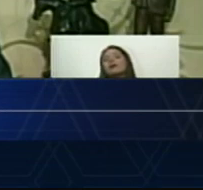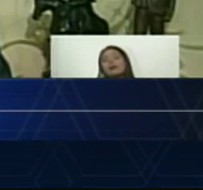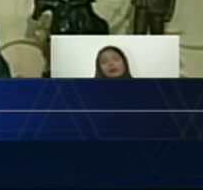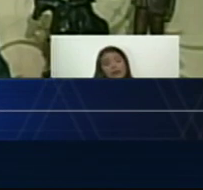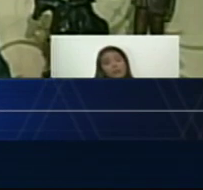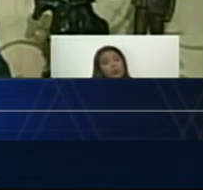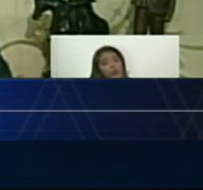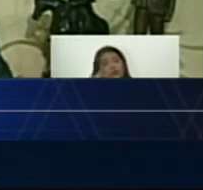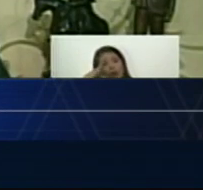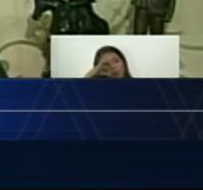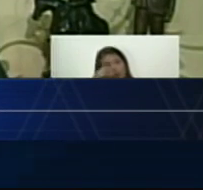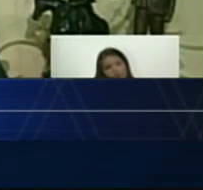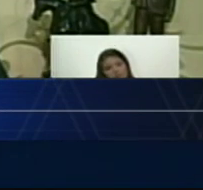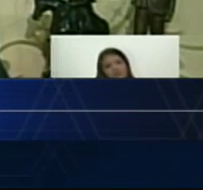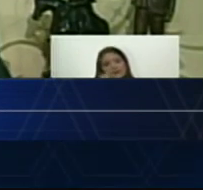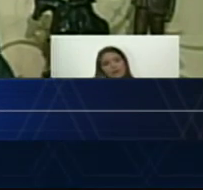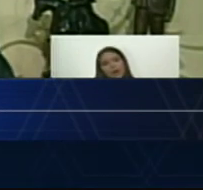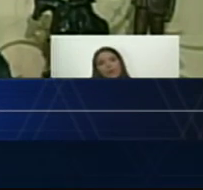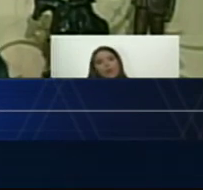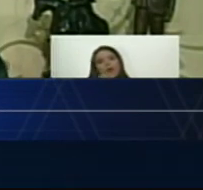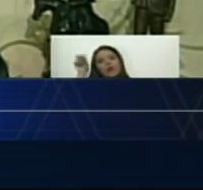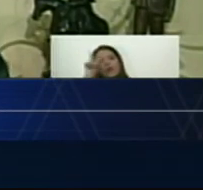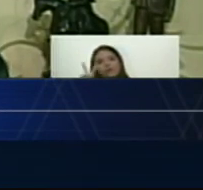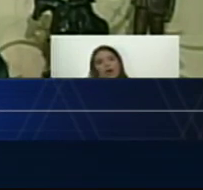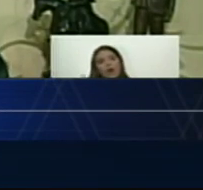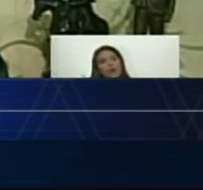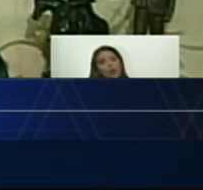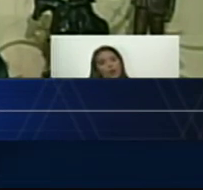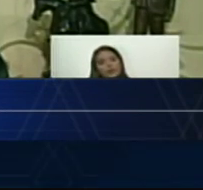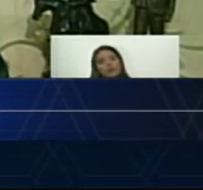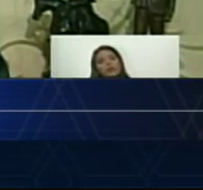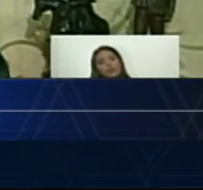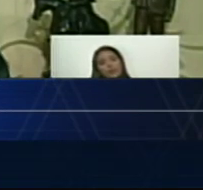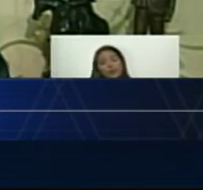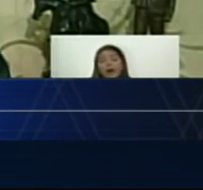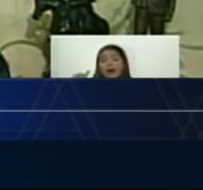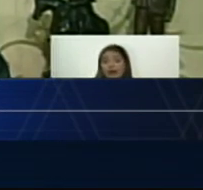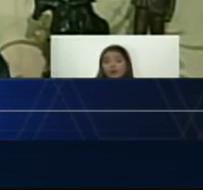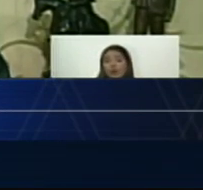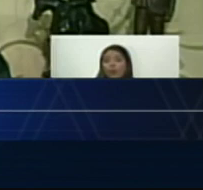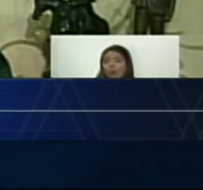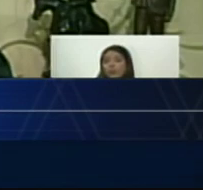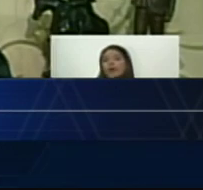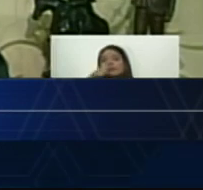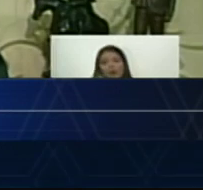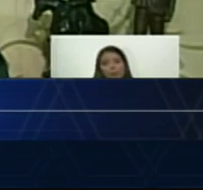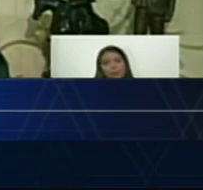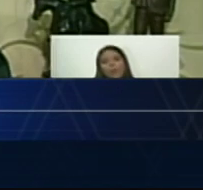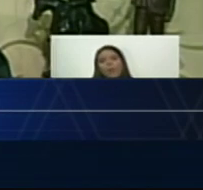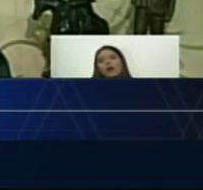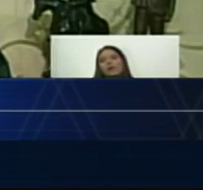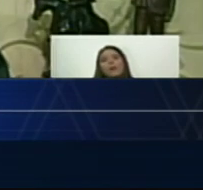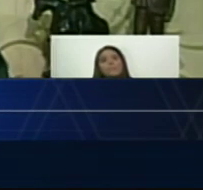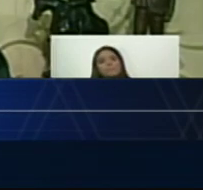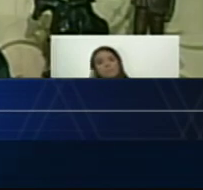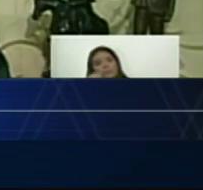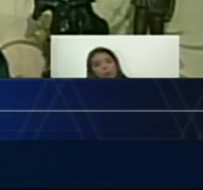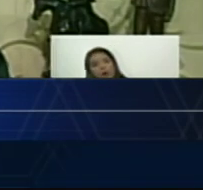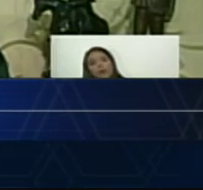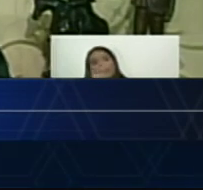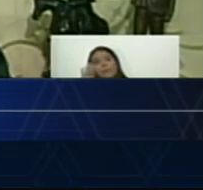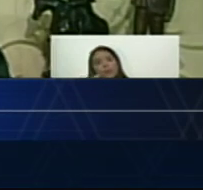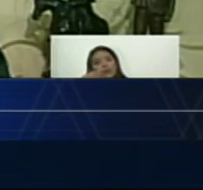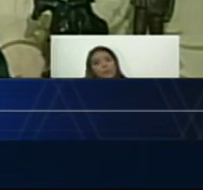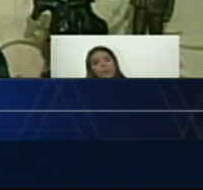confianza del pueblo venezolano en el gobierno revolucionario. Este es un gobierno del pueblo, para el pueblo, que se debe al pueblo